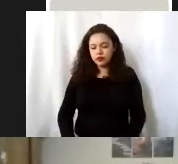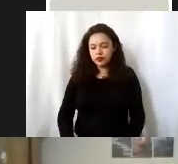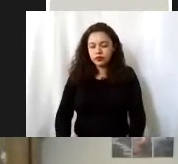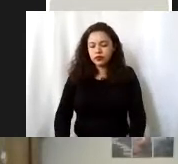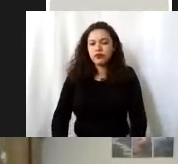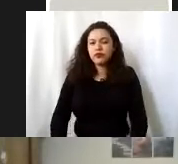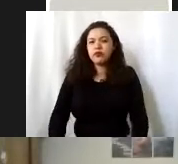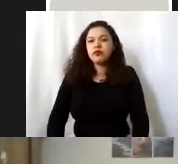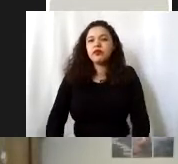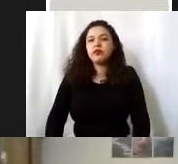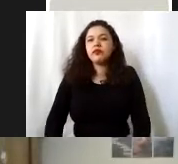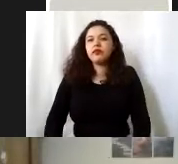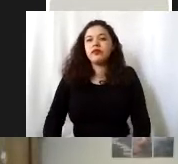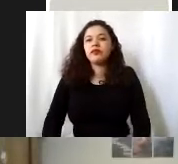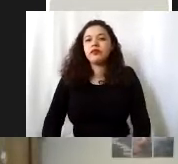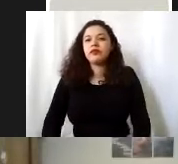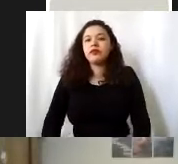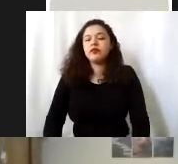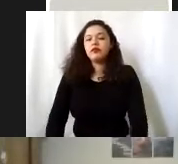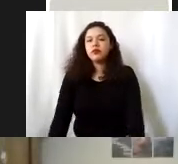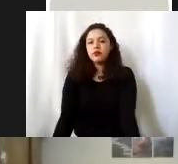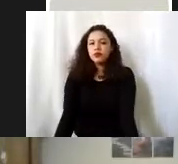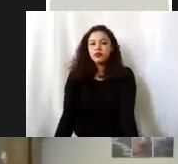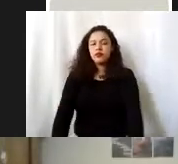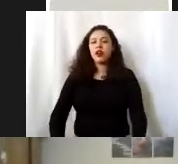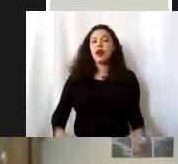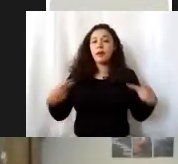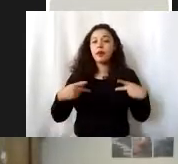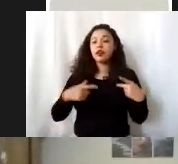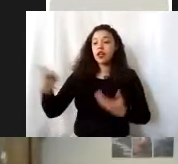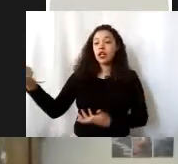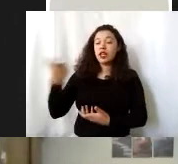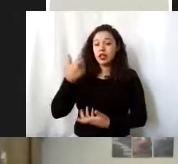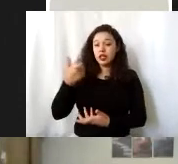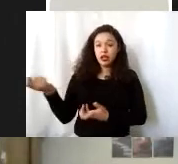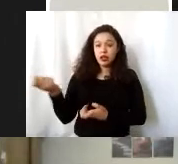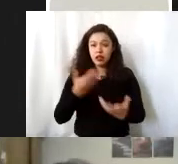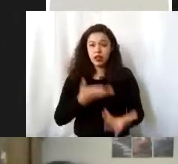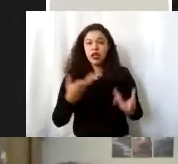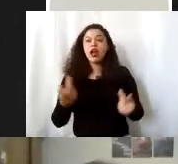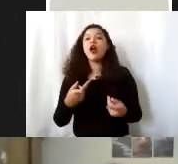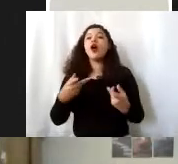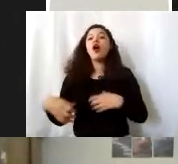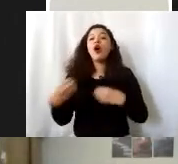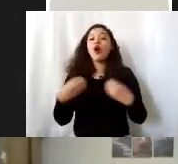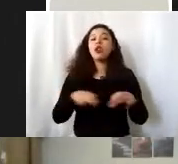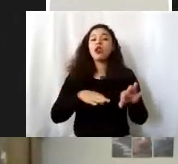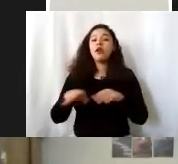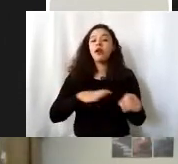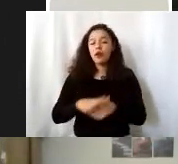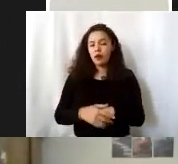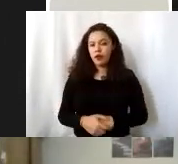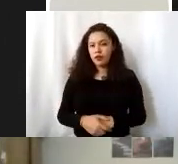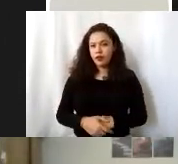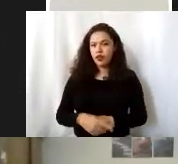la ocupación del principal proveedor económico? O sea, ¿cuánto recibe